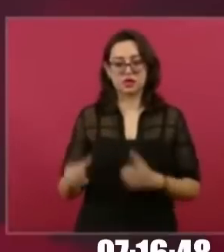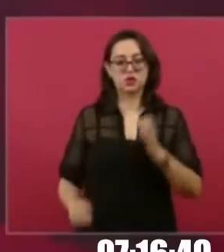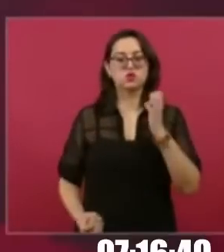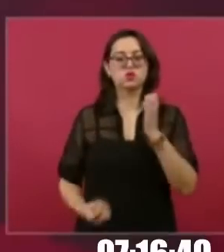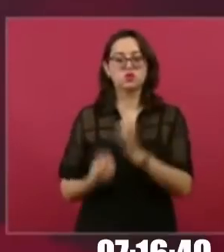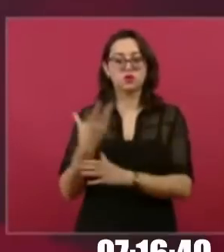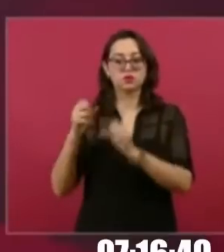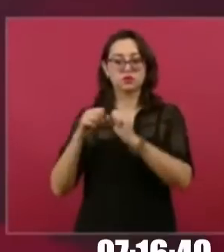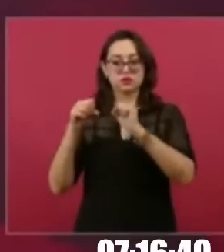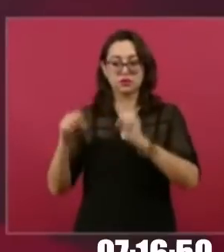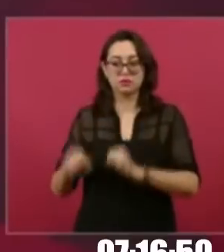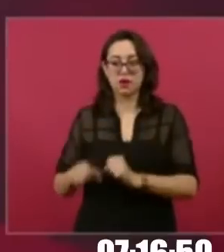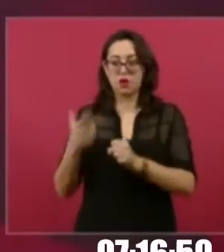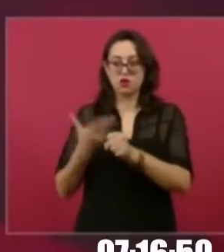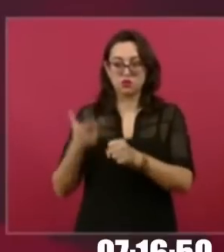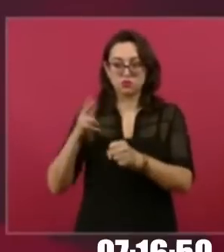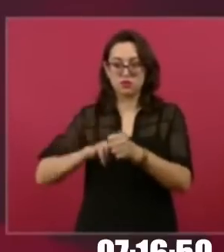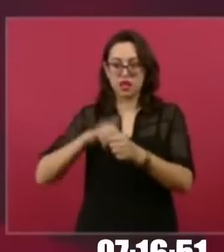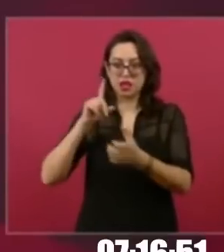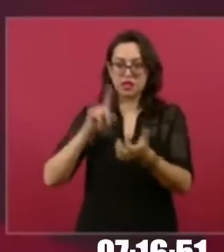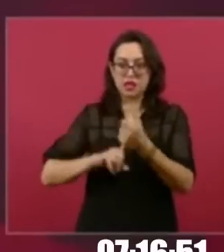cajas registradoras